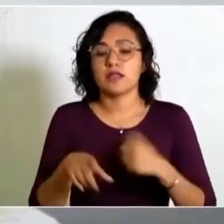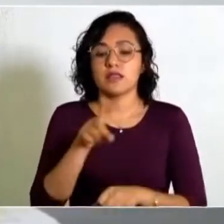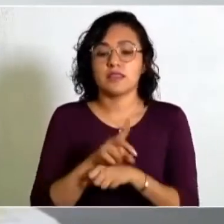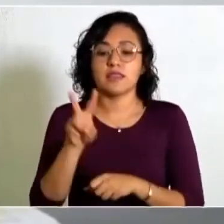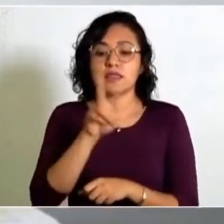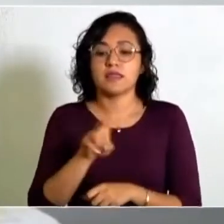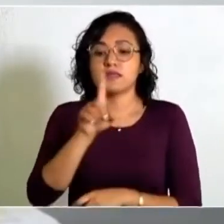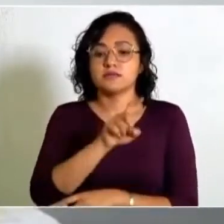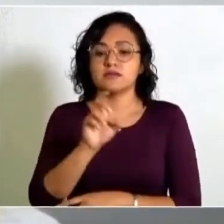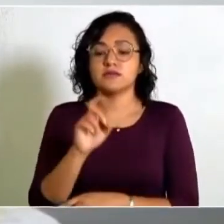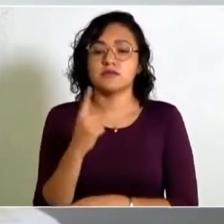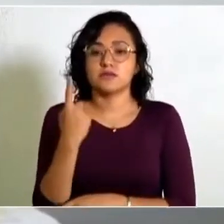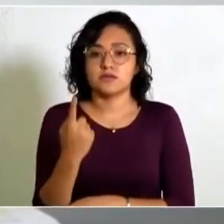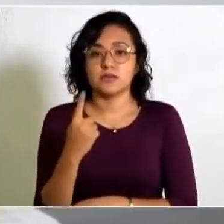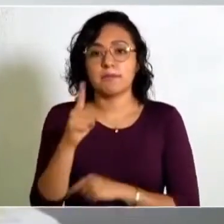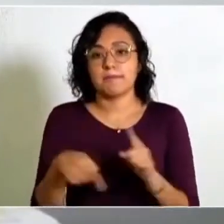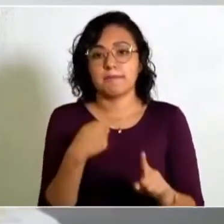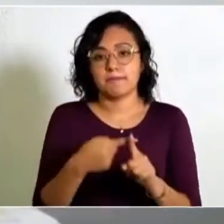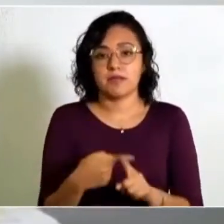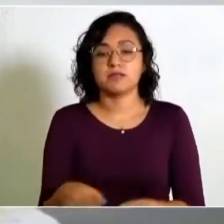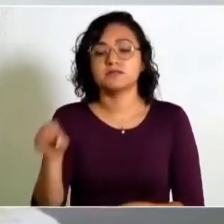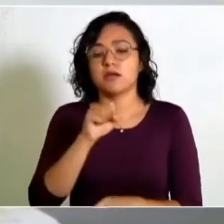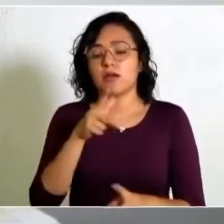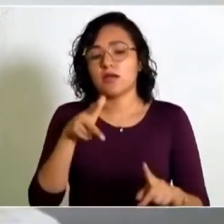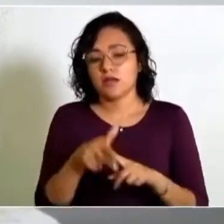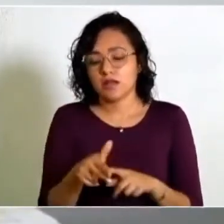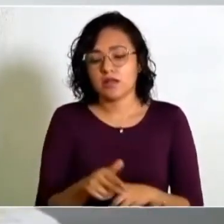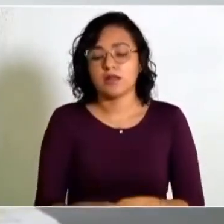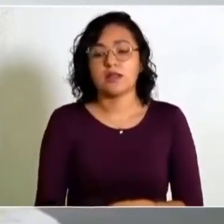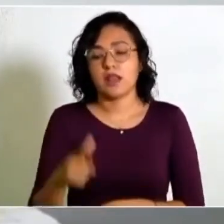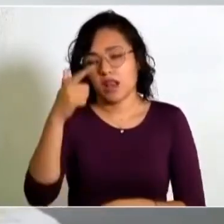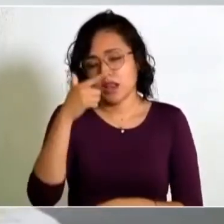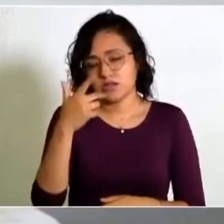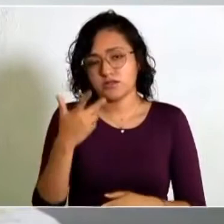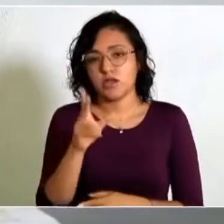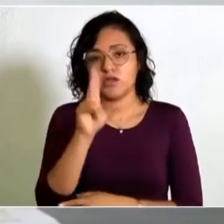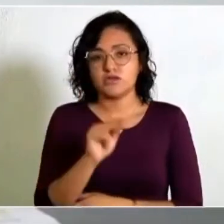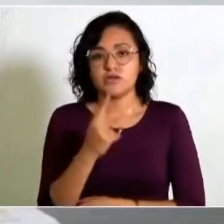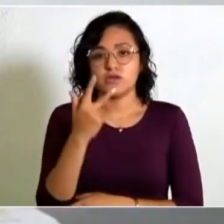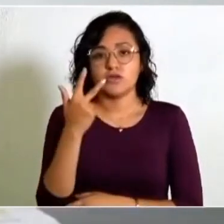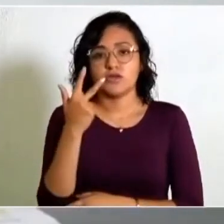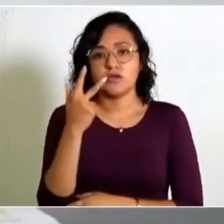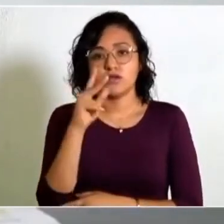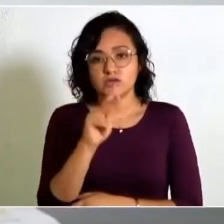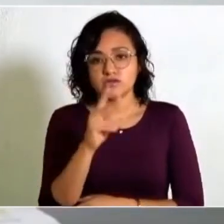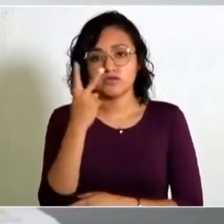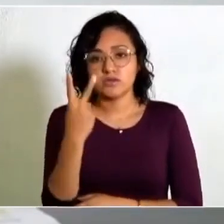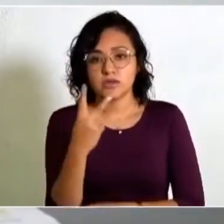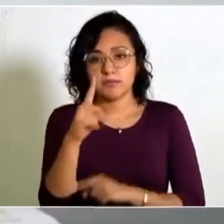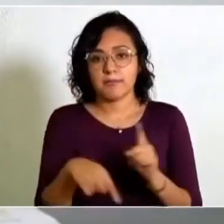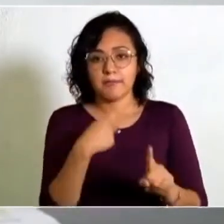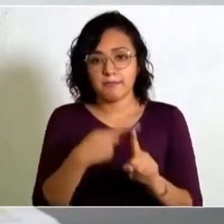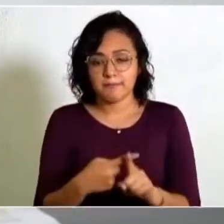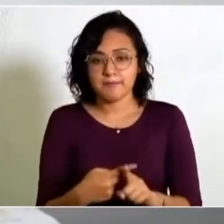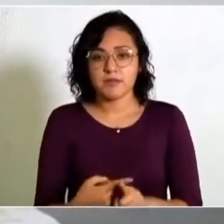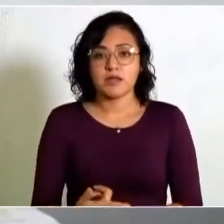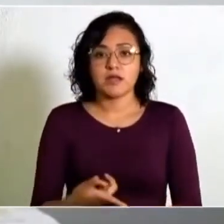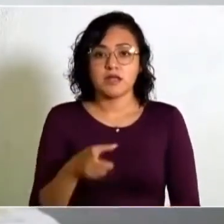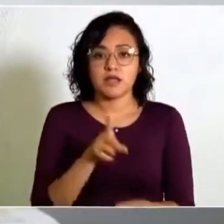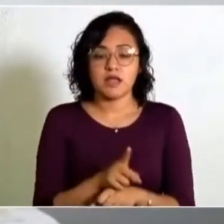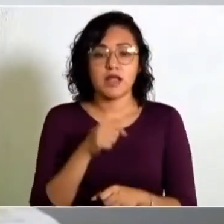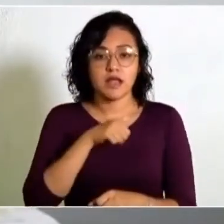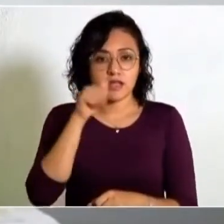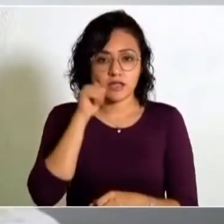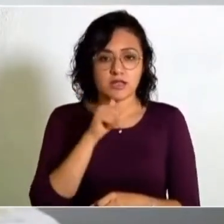viernes, 131 más. A corte del sábado por la noche, 82 positivos más. Y a corte de